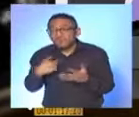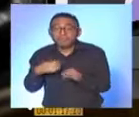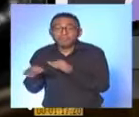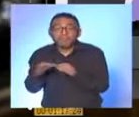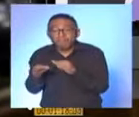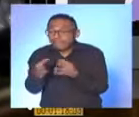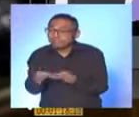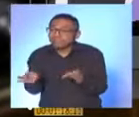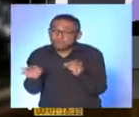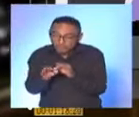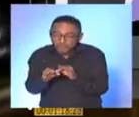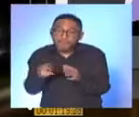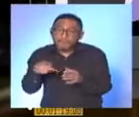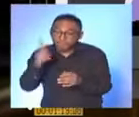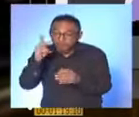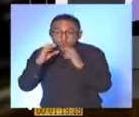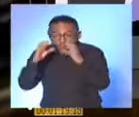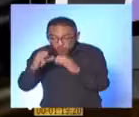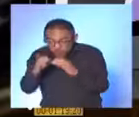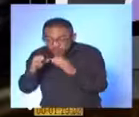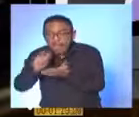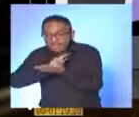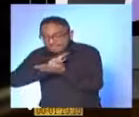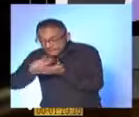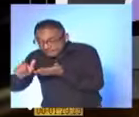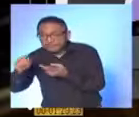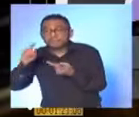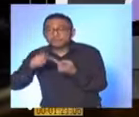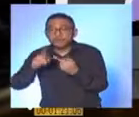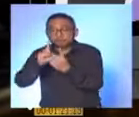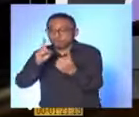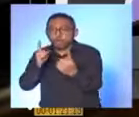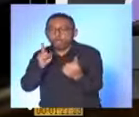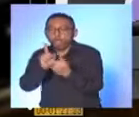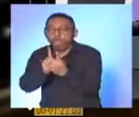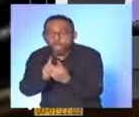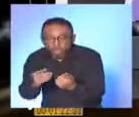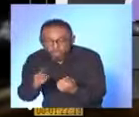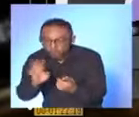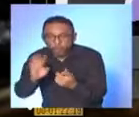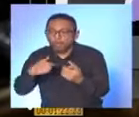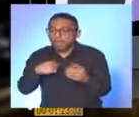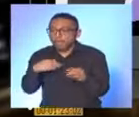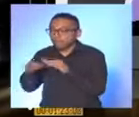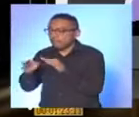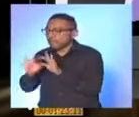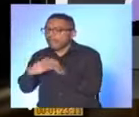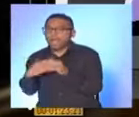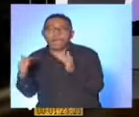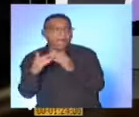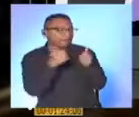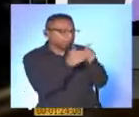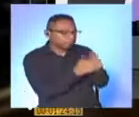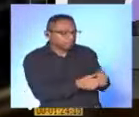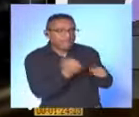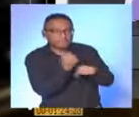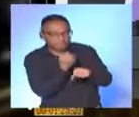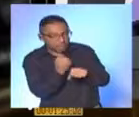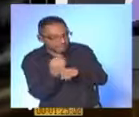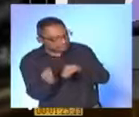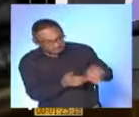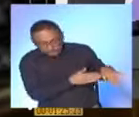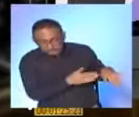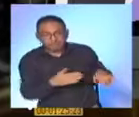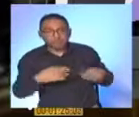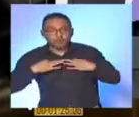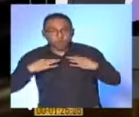medidas. Distanciamiento social, higiene, ya chambeé, pues me guardo, llego a mi casa, me quito los zapatos, me quito